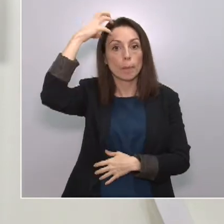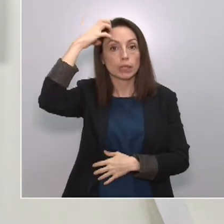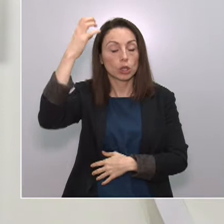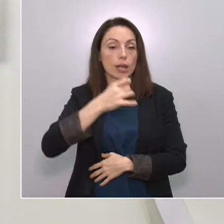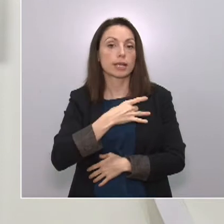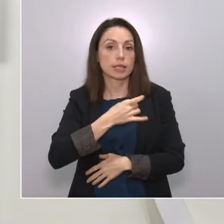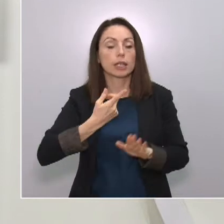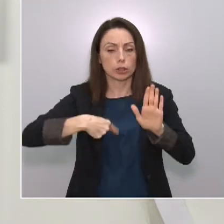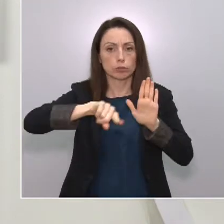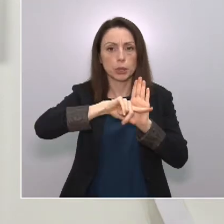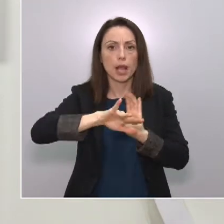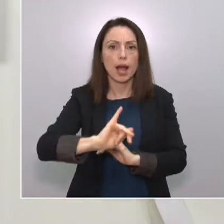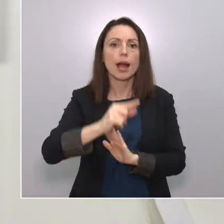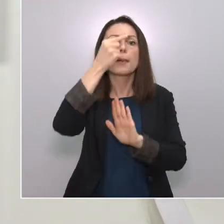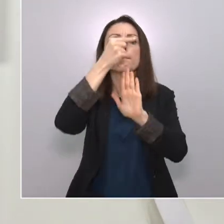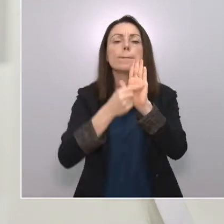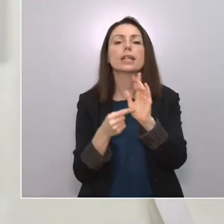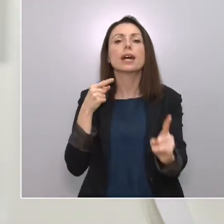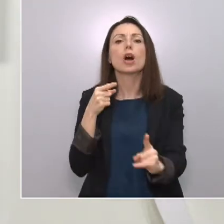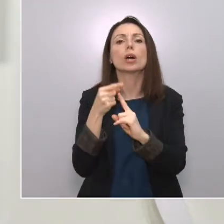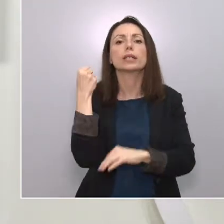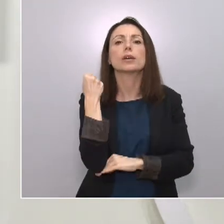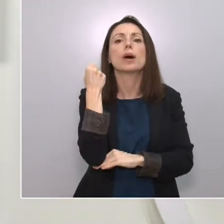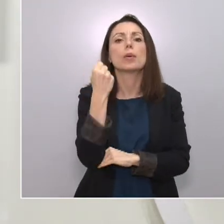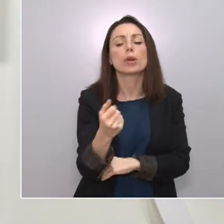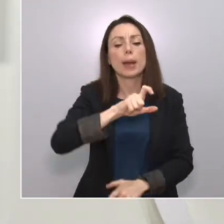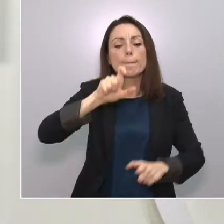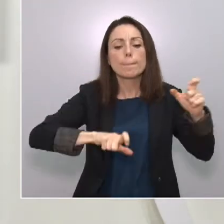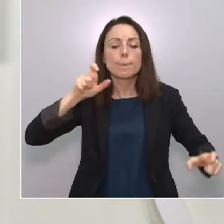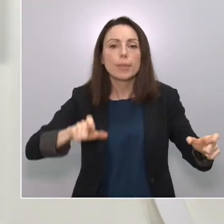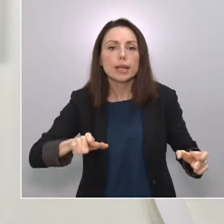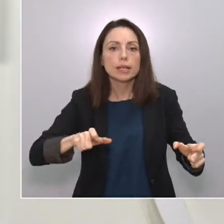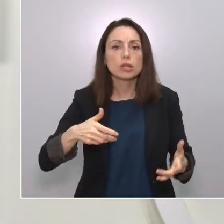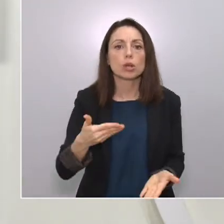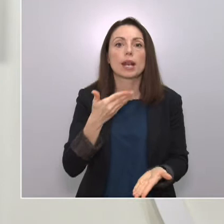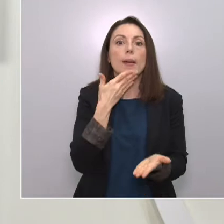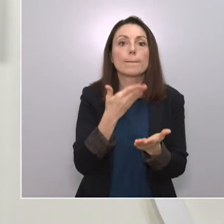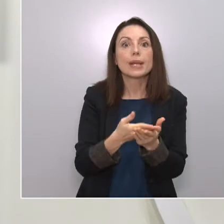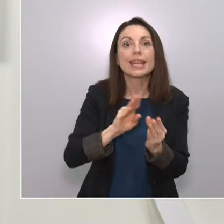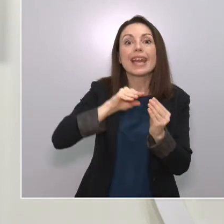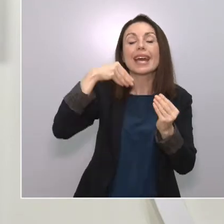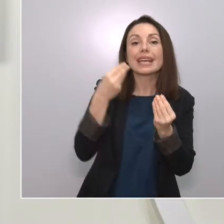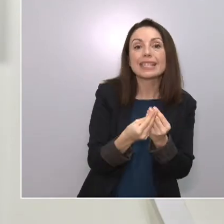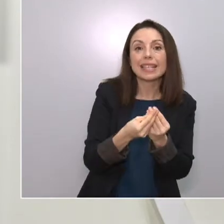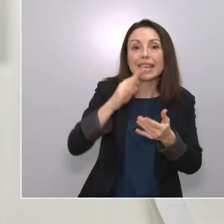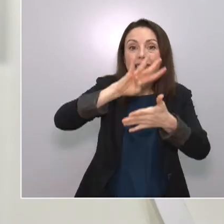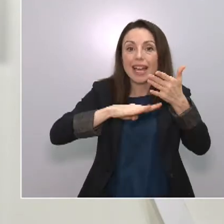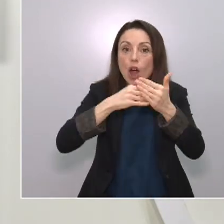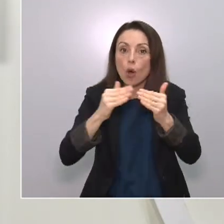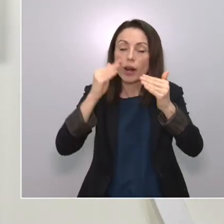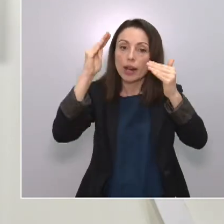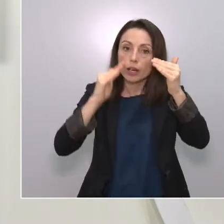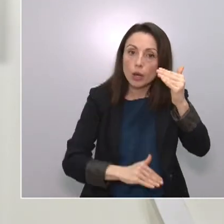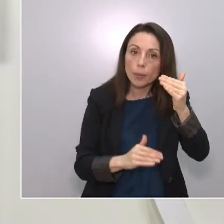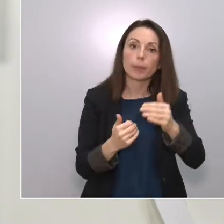sindicatos. Medidas para apoyar a aquellas personas que pidan excedencia o reducción de jornada. Y también medidas que